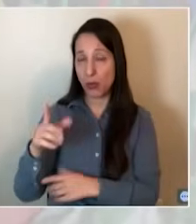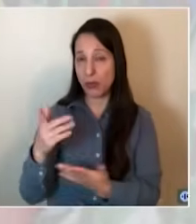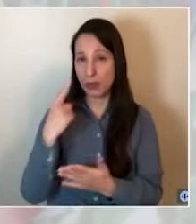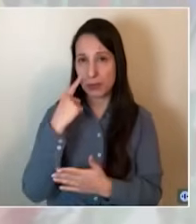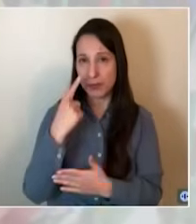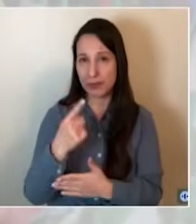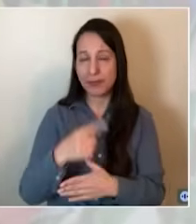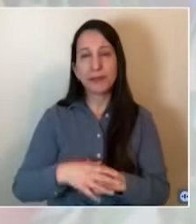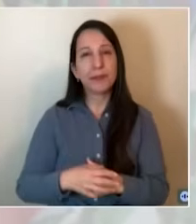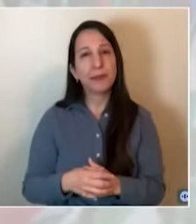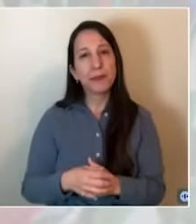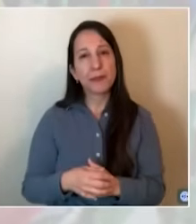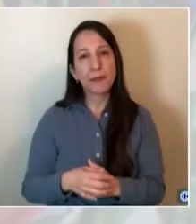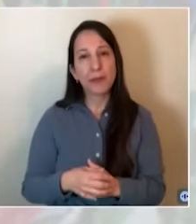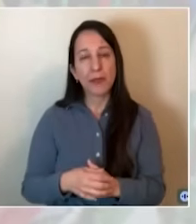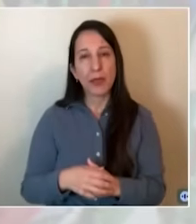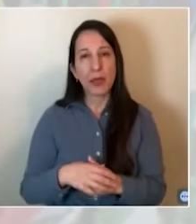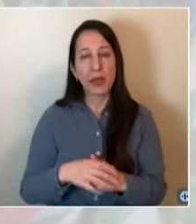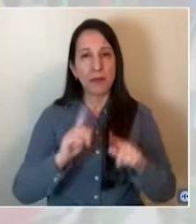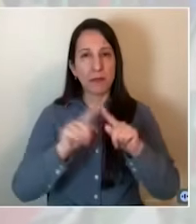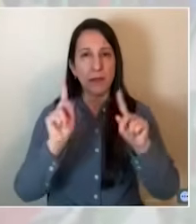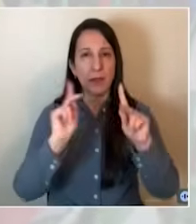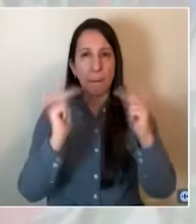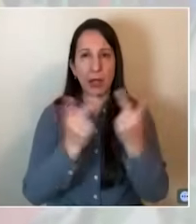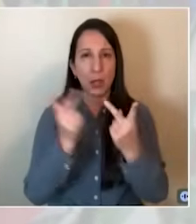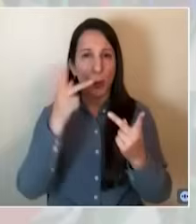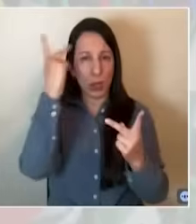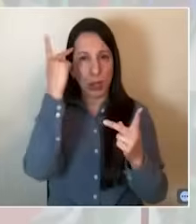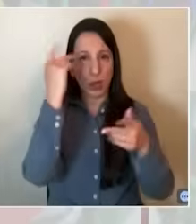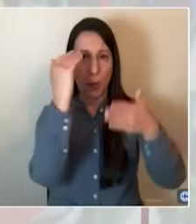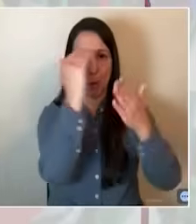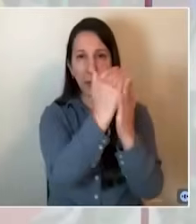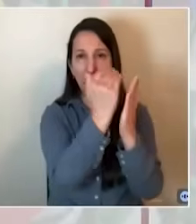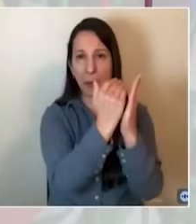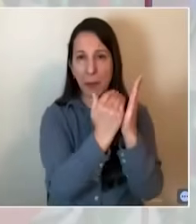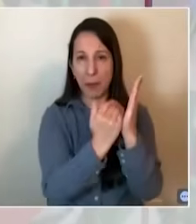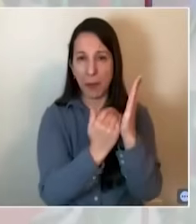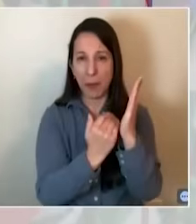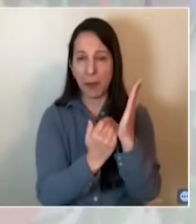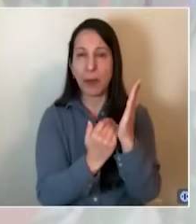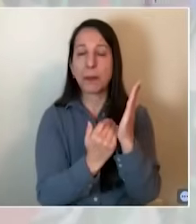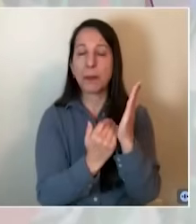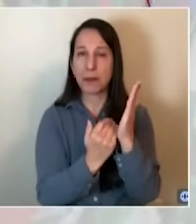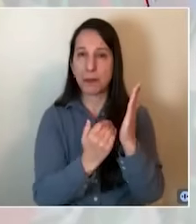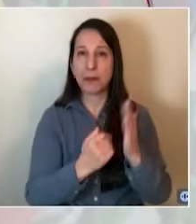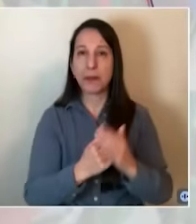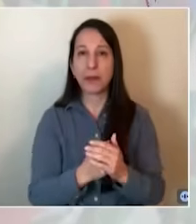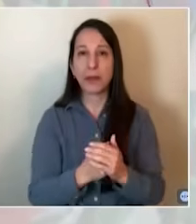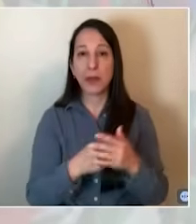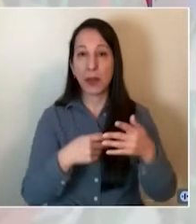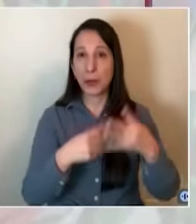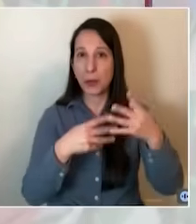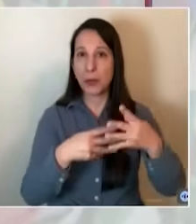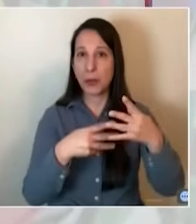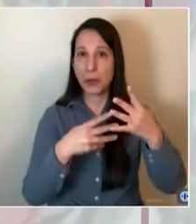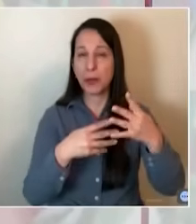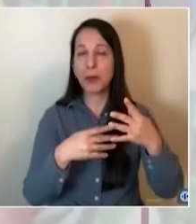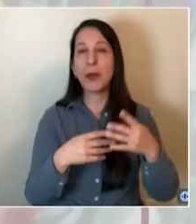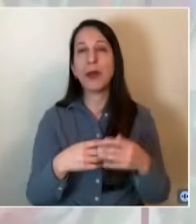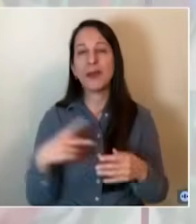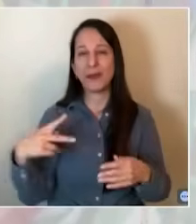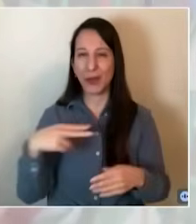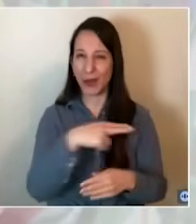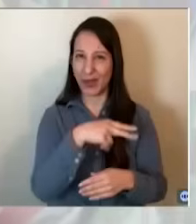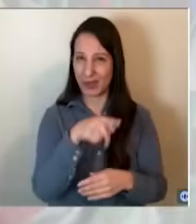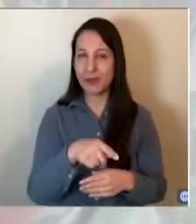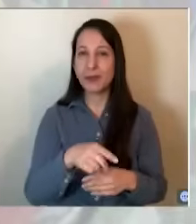Ahí vemos los partidos, ¿verdad? Tal vez sí, porque nos queda como entrecortado. Tal vez si